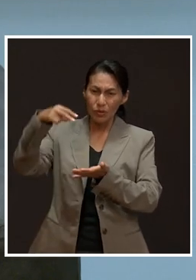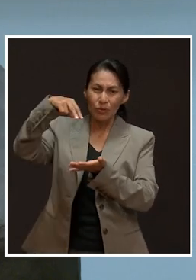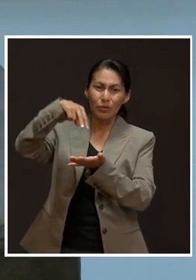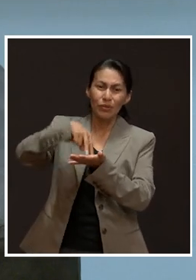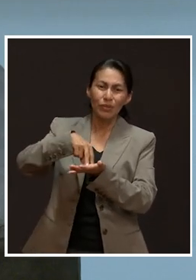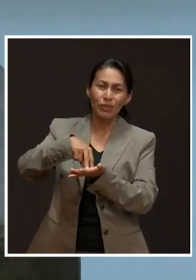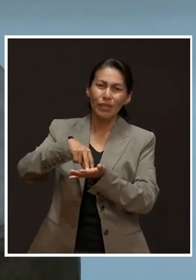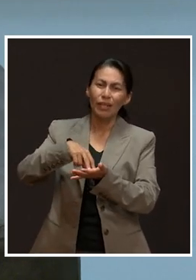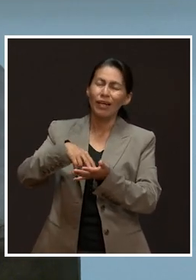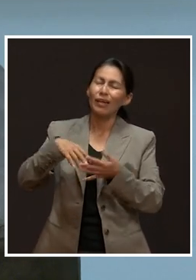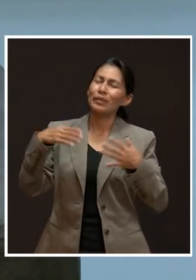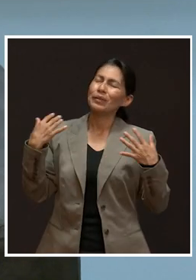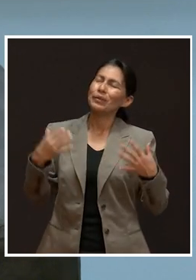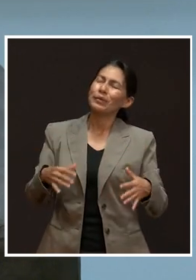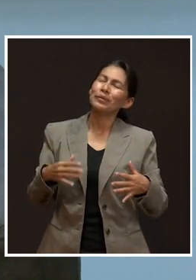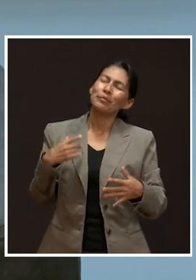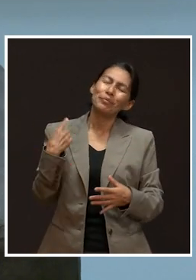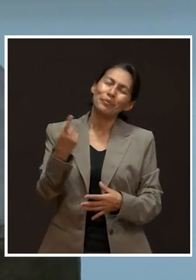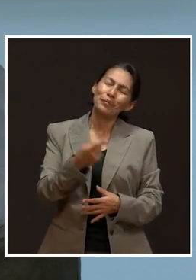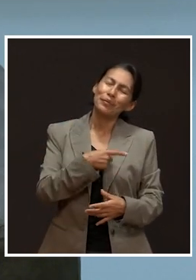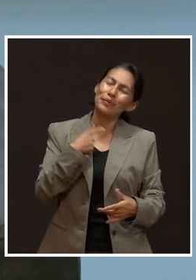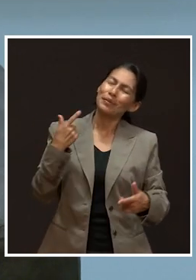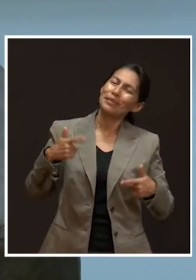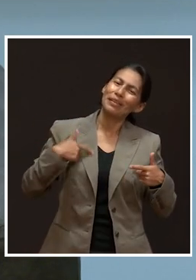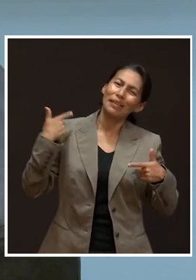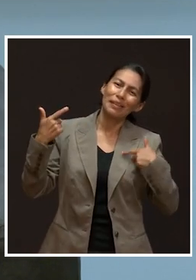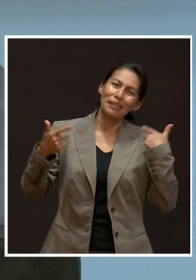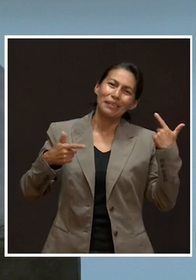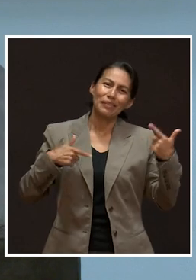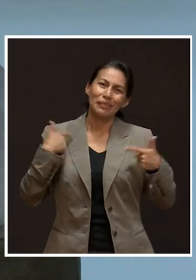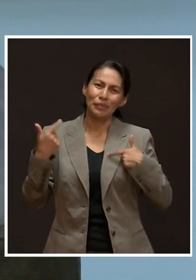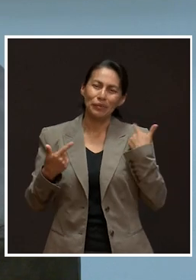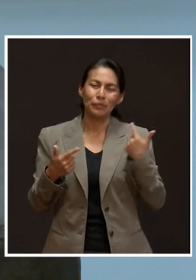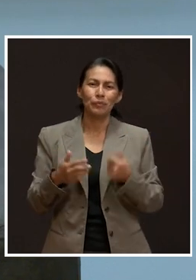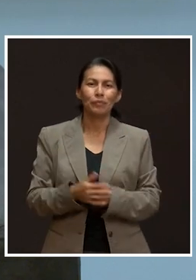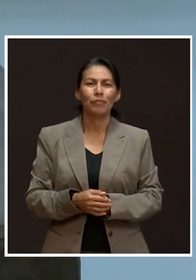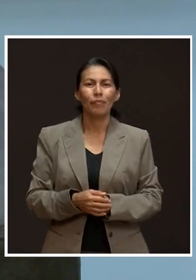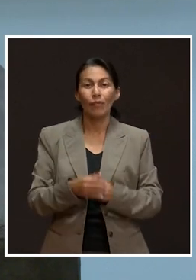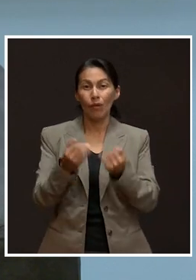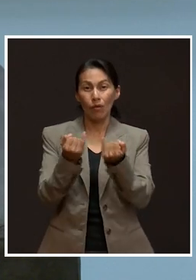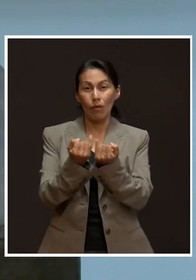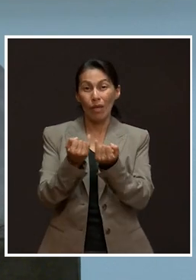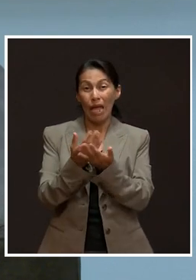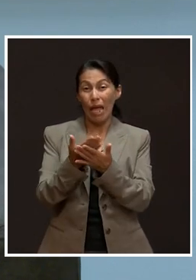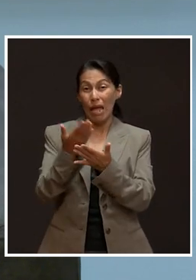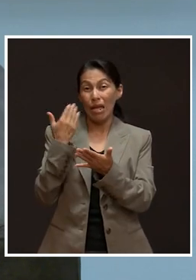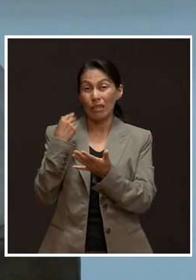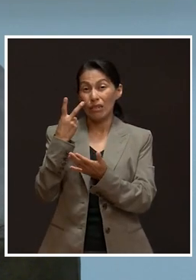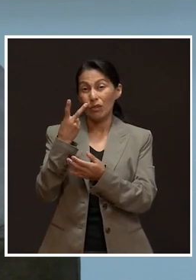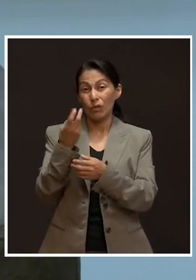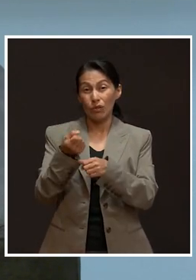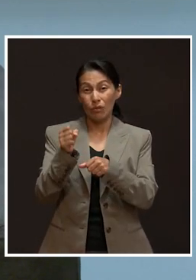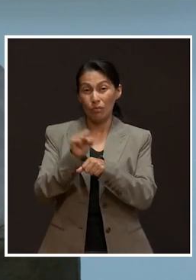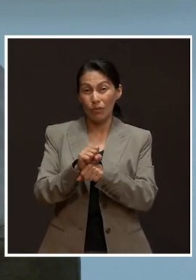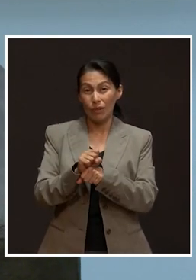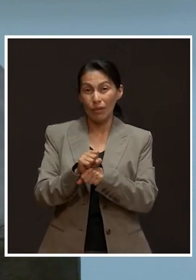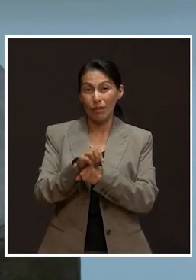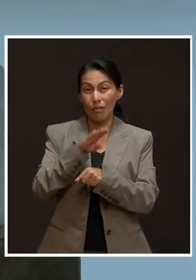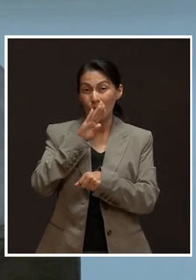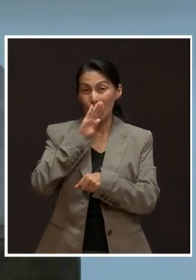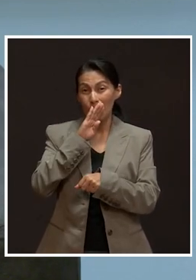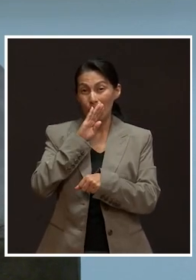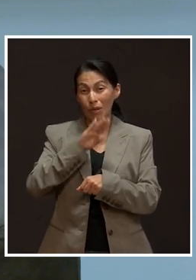y tienes la plena seguridad de que resucitará en el día grande. Y nosotros nos gozamos por ello.